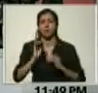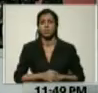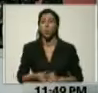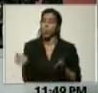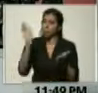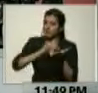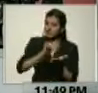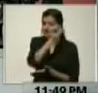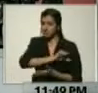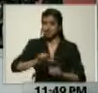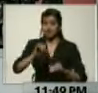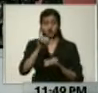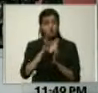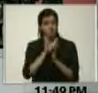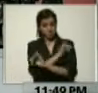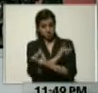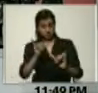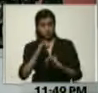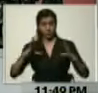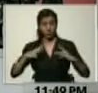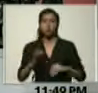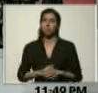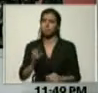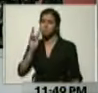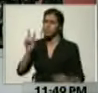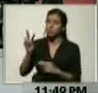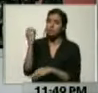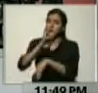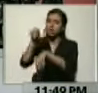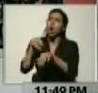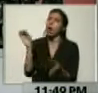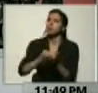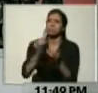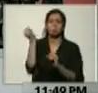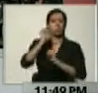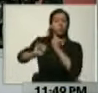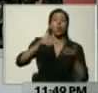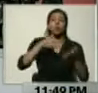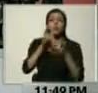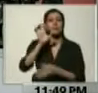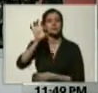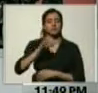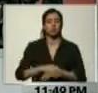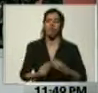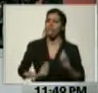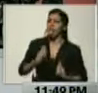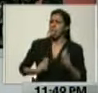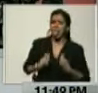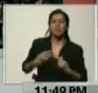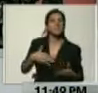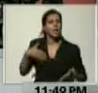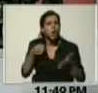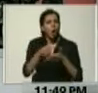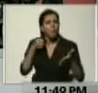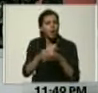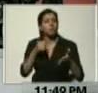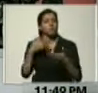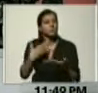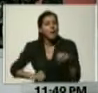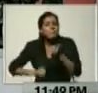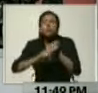Regresamos de Semana Santa y ¿qué nos encontramos? A una Asamblea Nacional nuevamente de espaldas al país y desesperada en su agenda golpista.